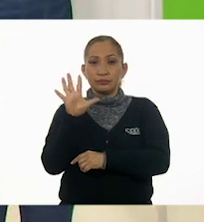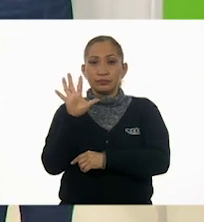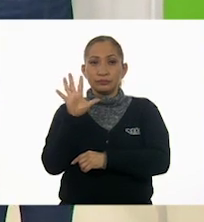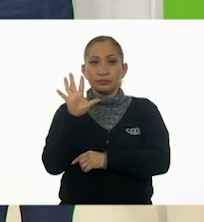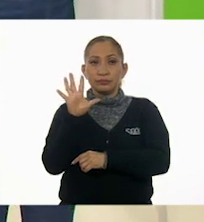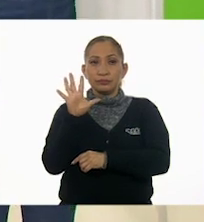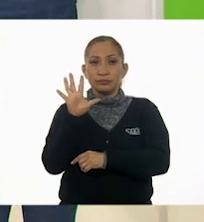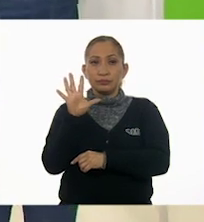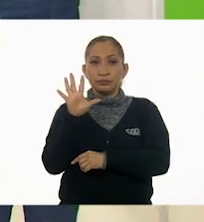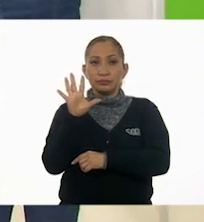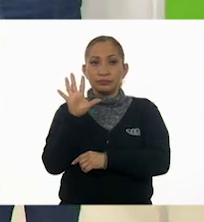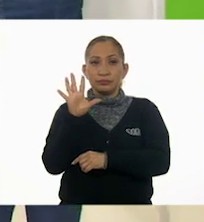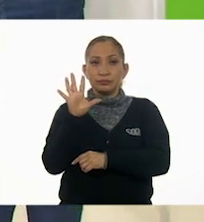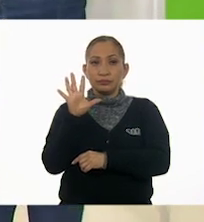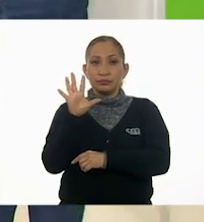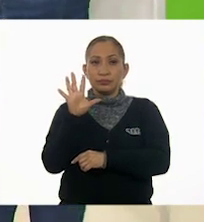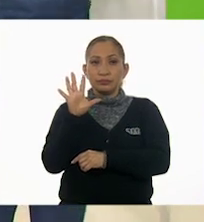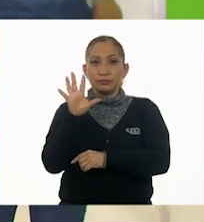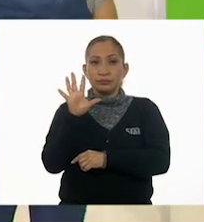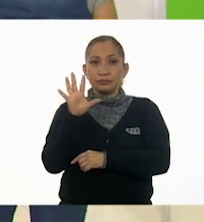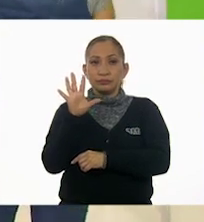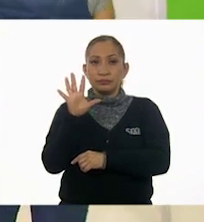5